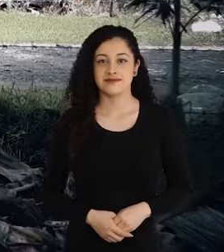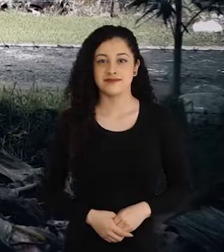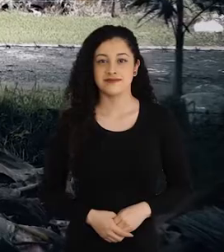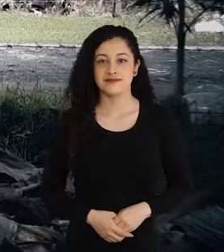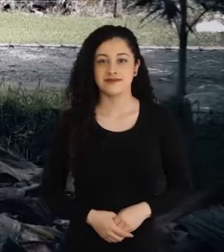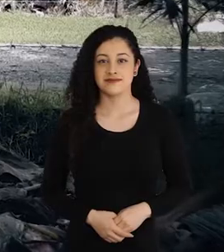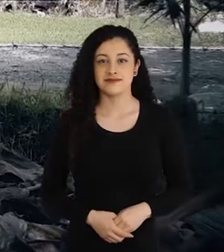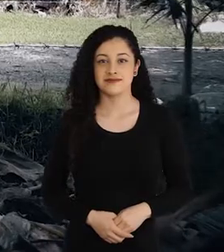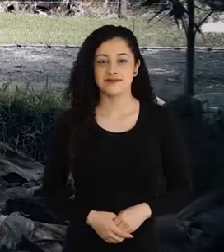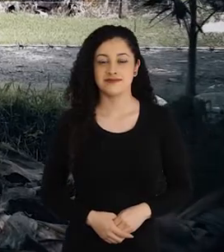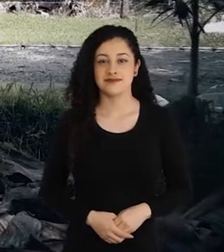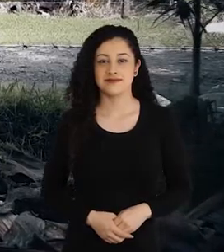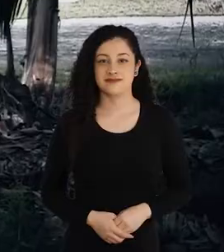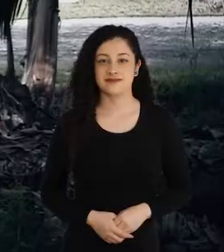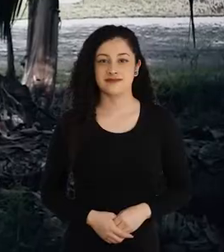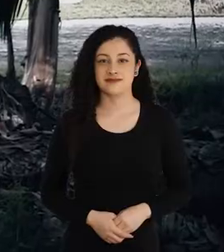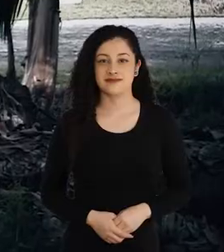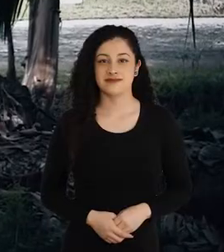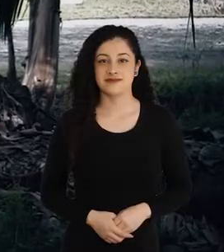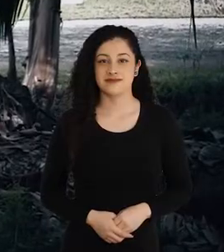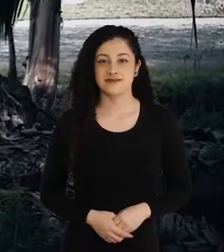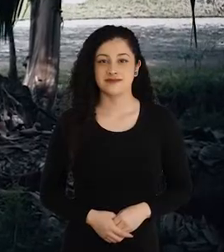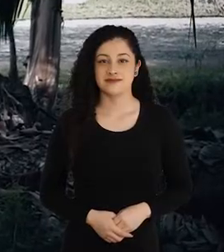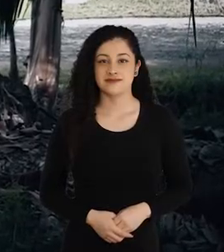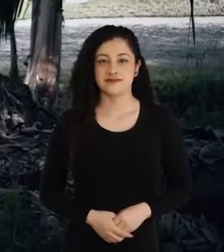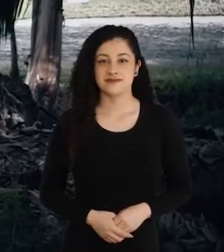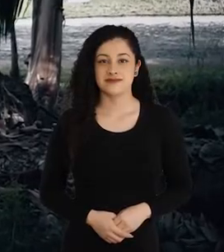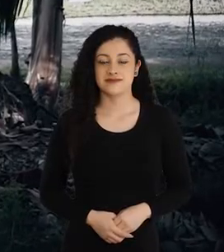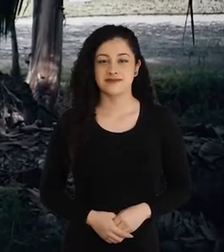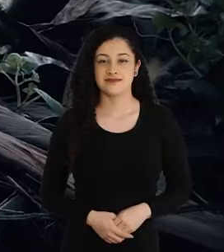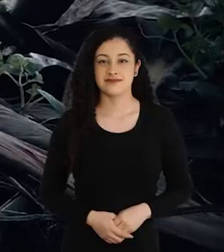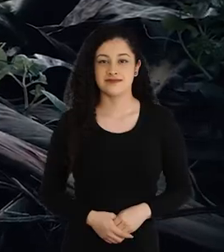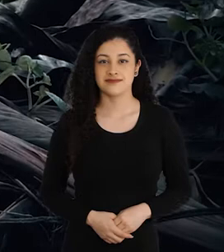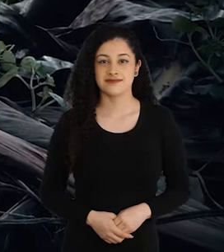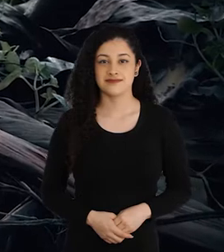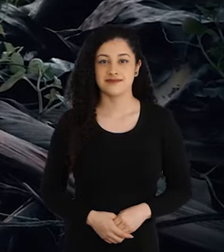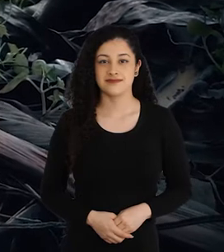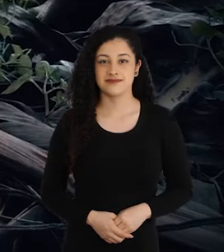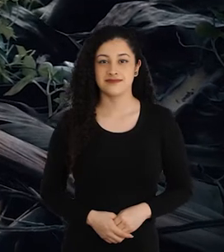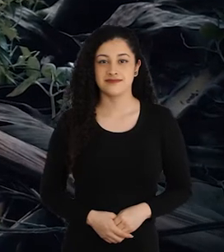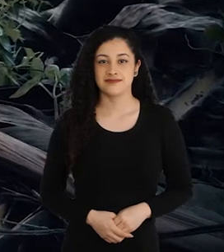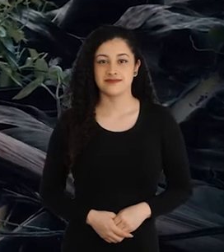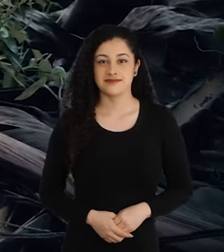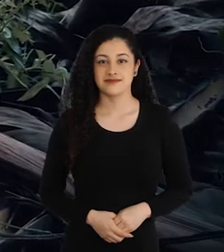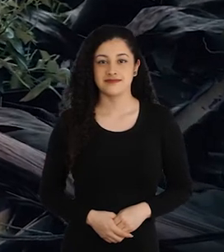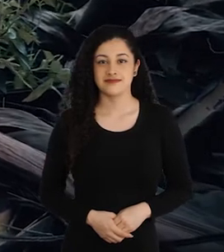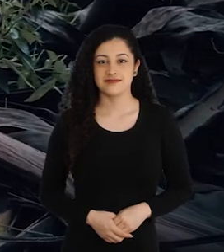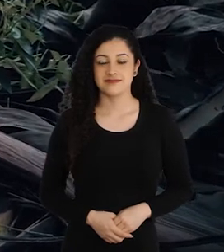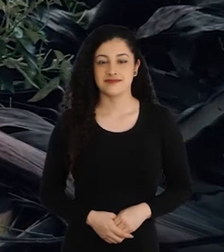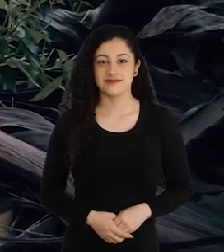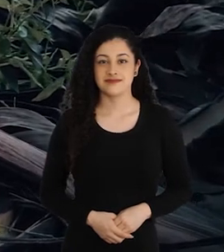Así que intenta meter todo su cuerpo por la cerca. Se ve el bastón sobre hojas secas. Y a Juan B. sin